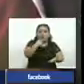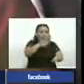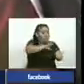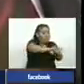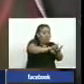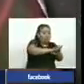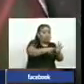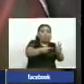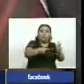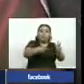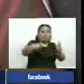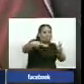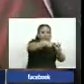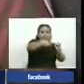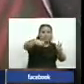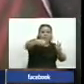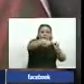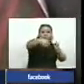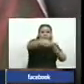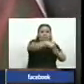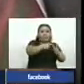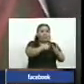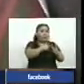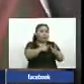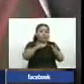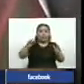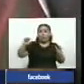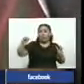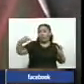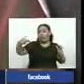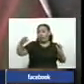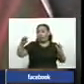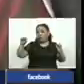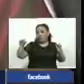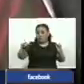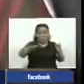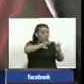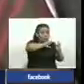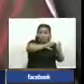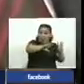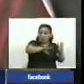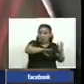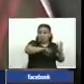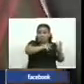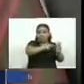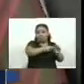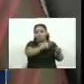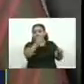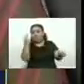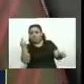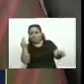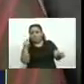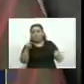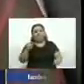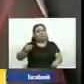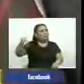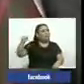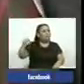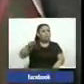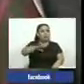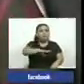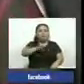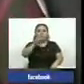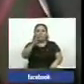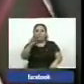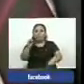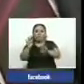imputados Sigifredo Ochoa Pérez y cuando éste se retiró en septiembre del año 2009 de